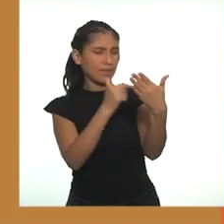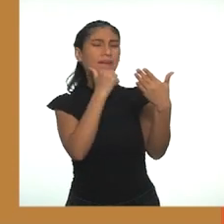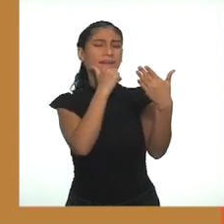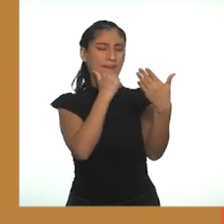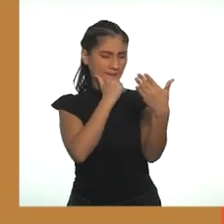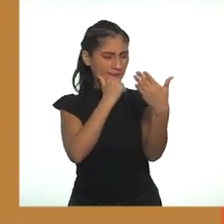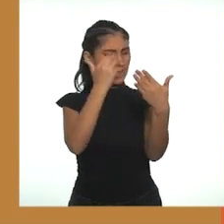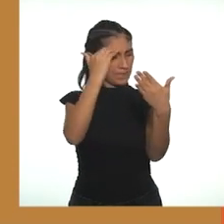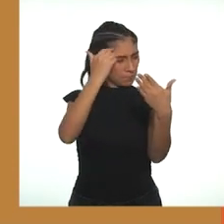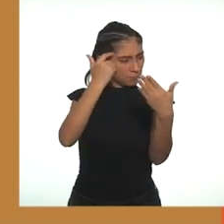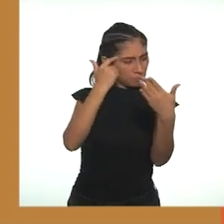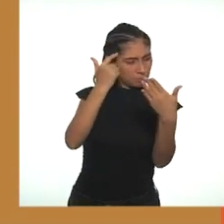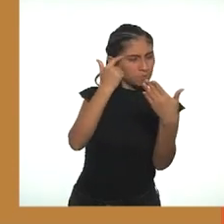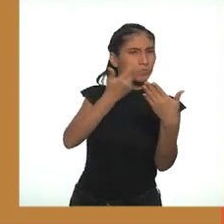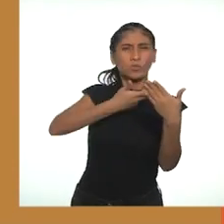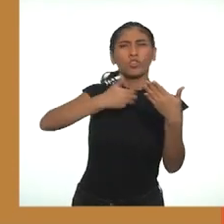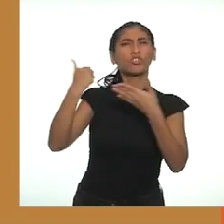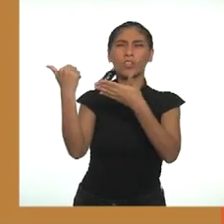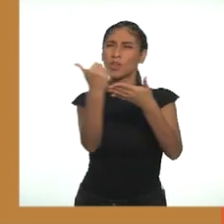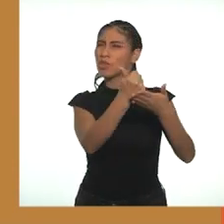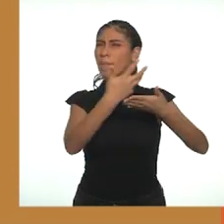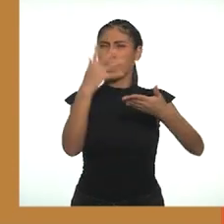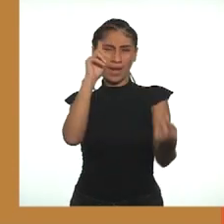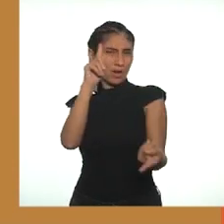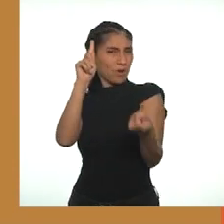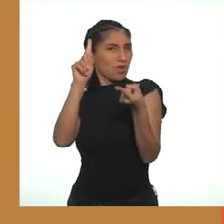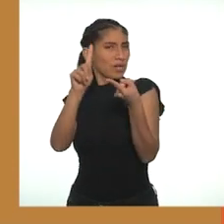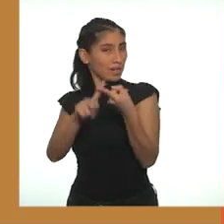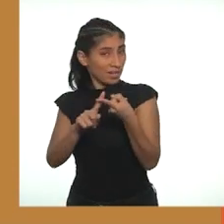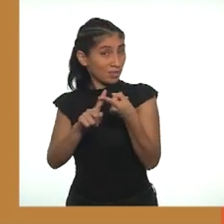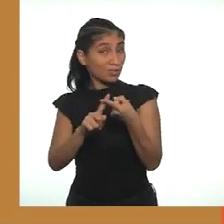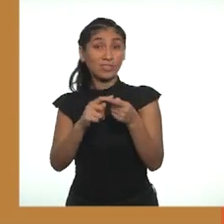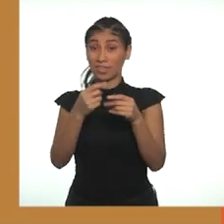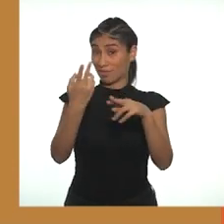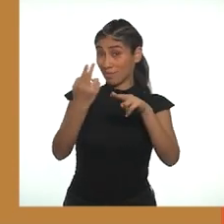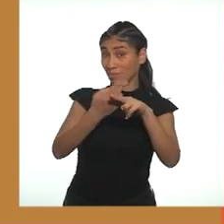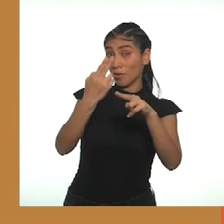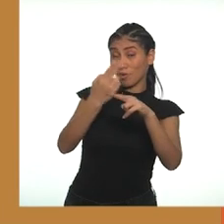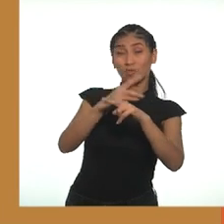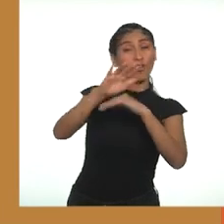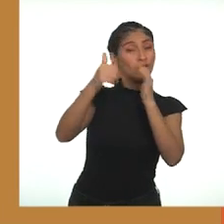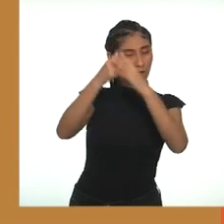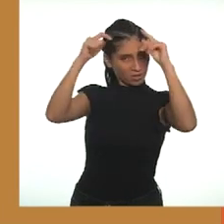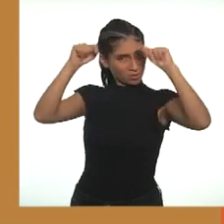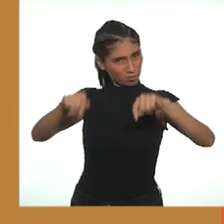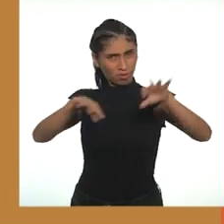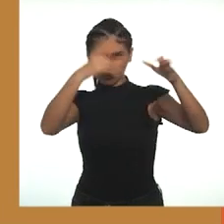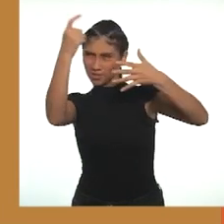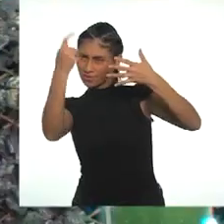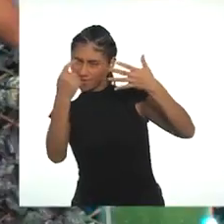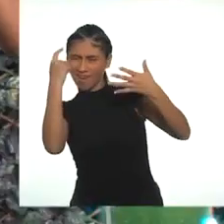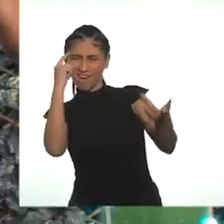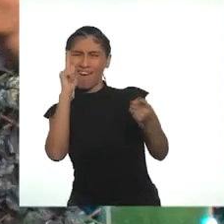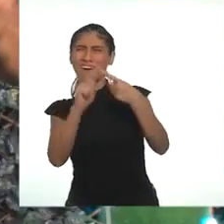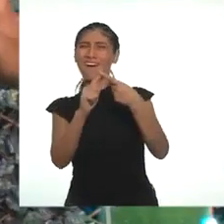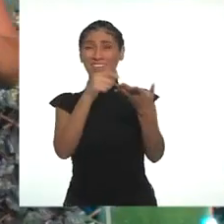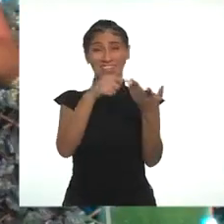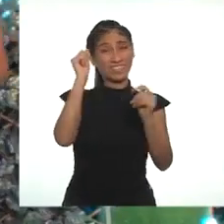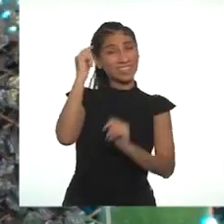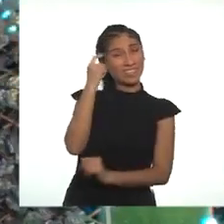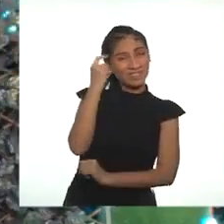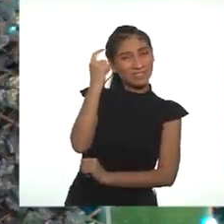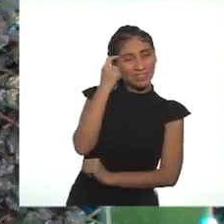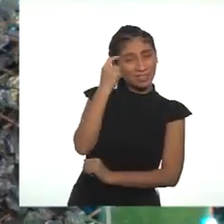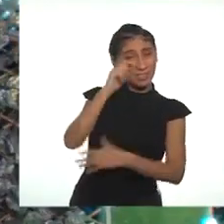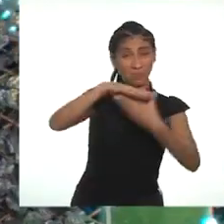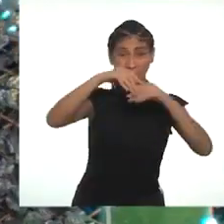mejor preparadas y preparados para los retos que nos toca vivir actualmente. Reflexionemos los